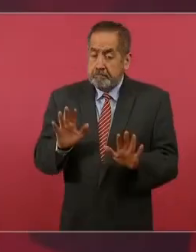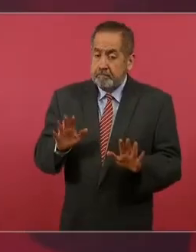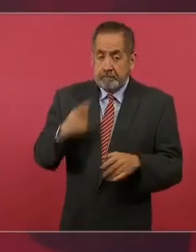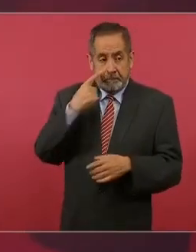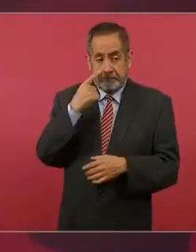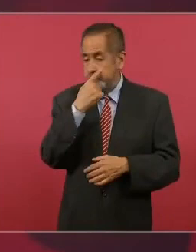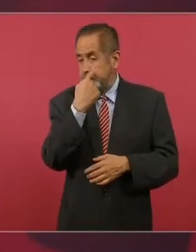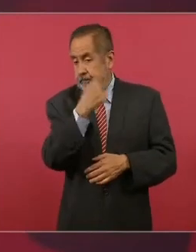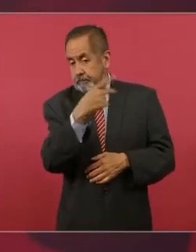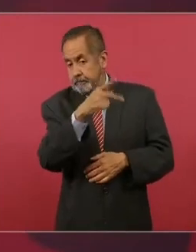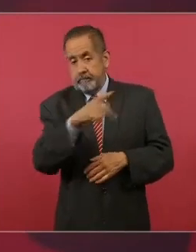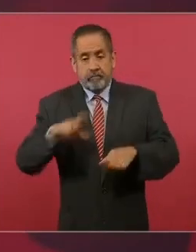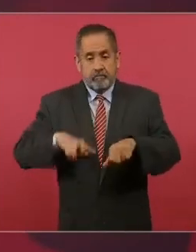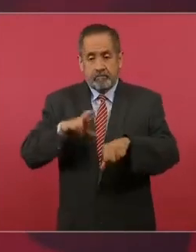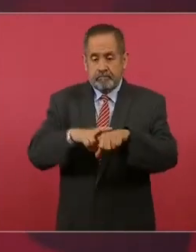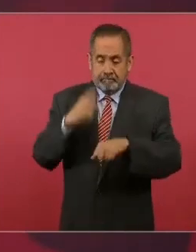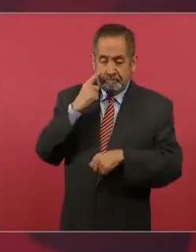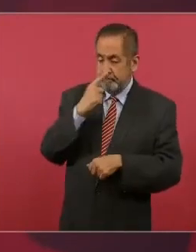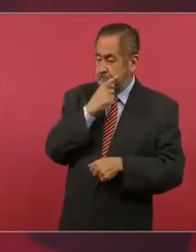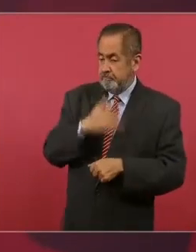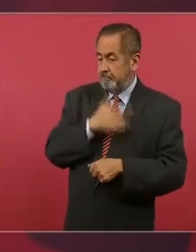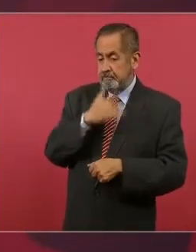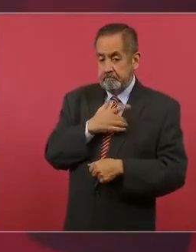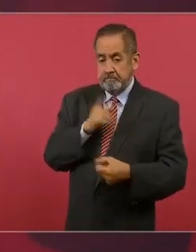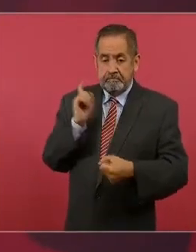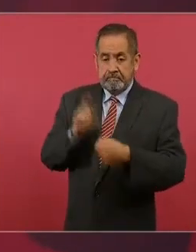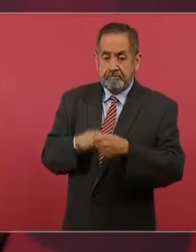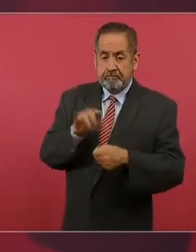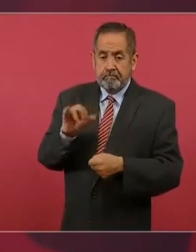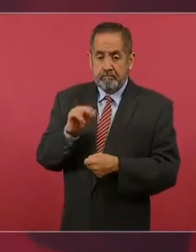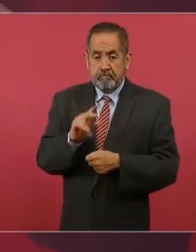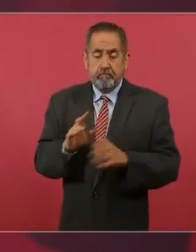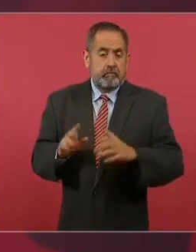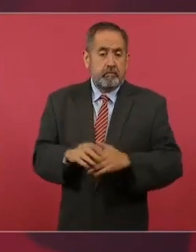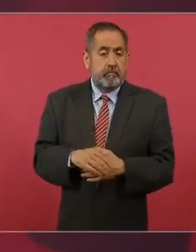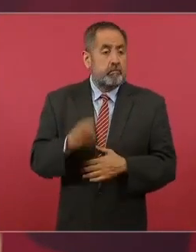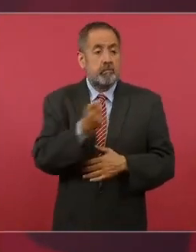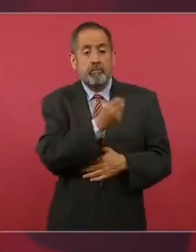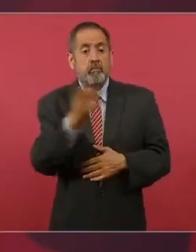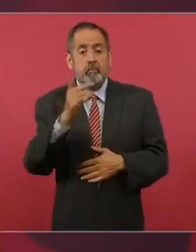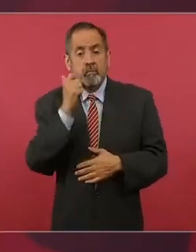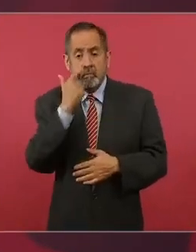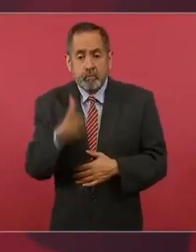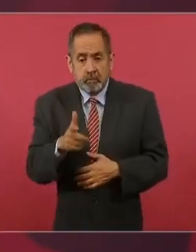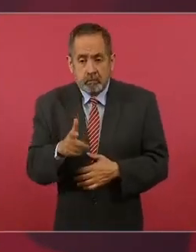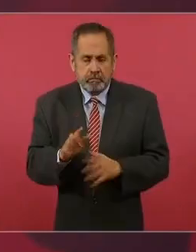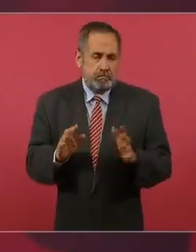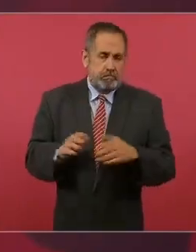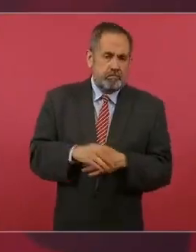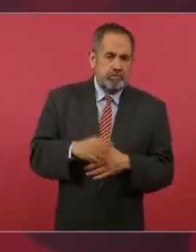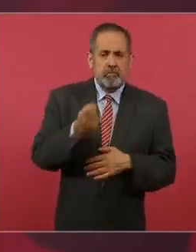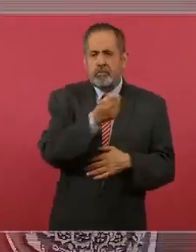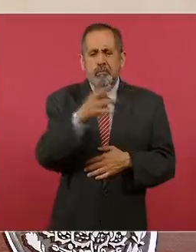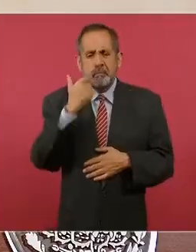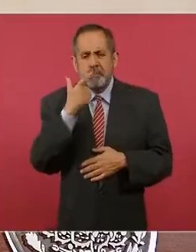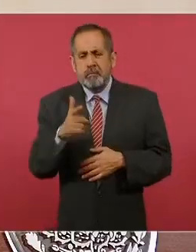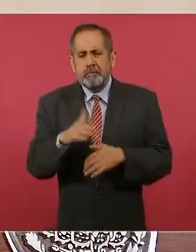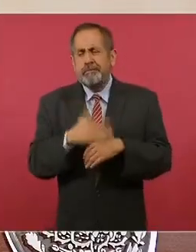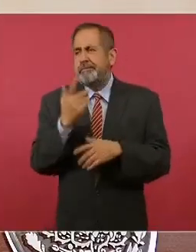gobernador, de los gobernadores. Es que hay algunos que no quieren, y hay algunos que no quieren porque